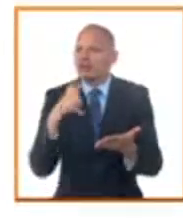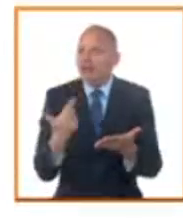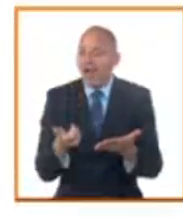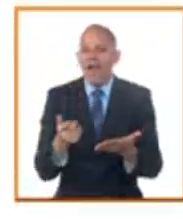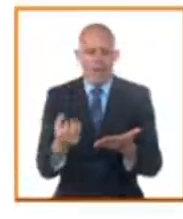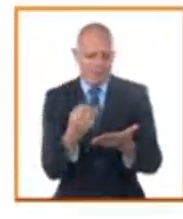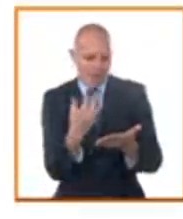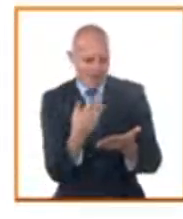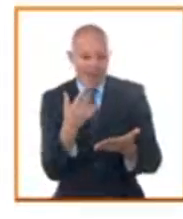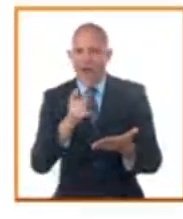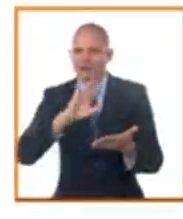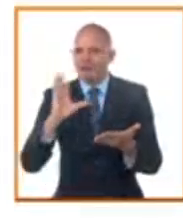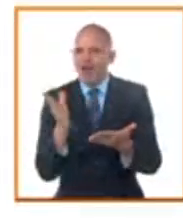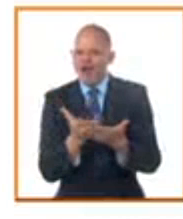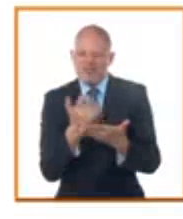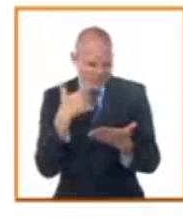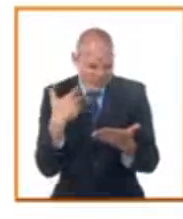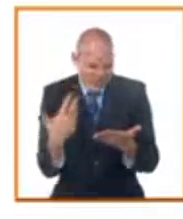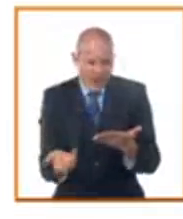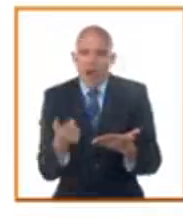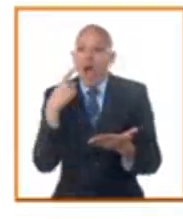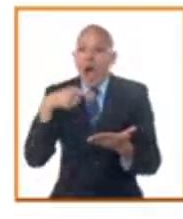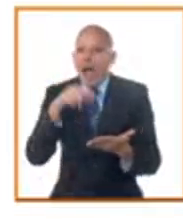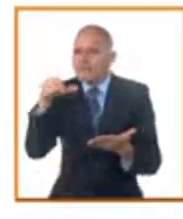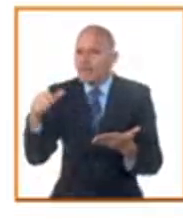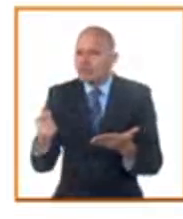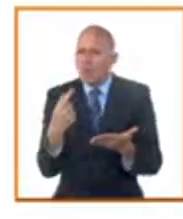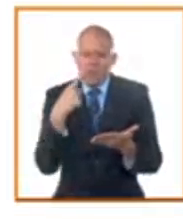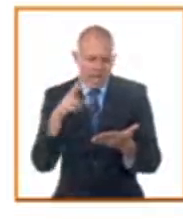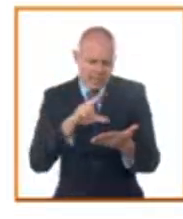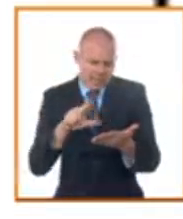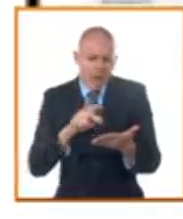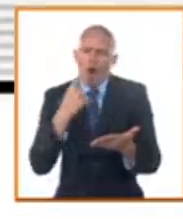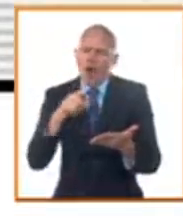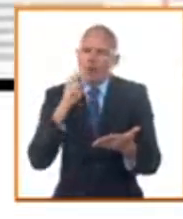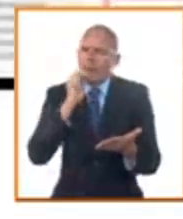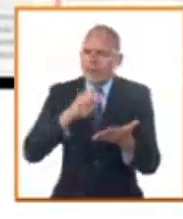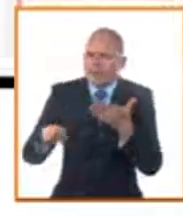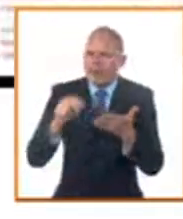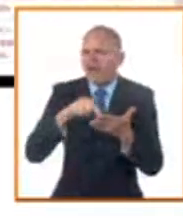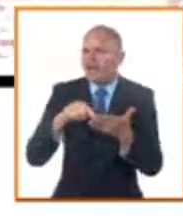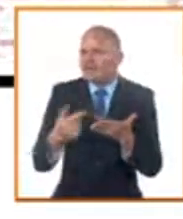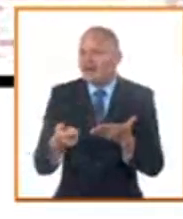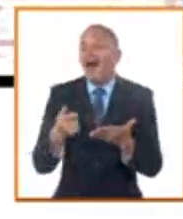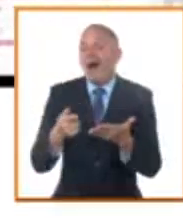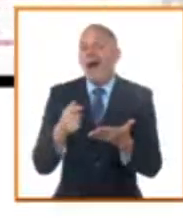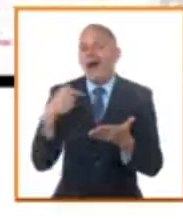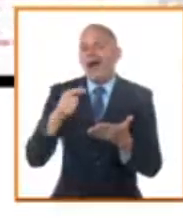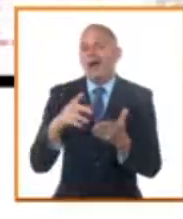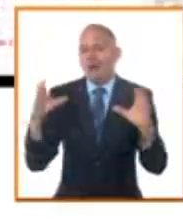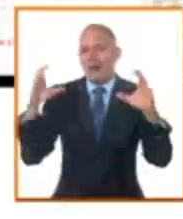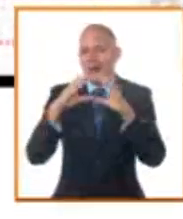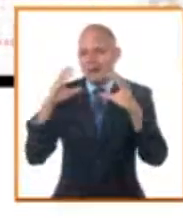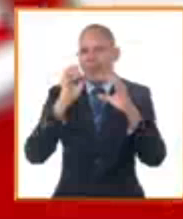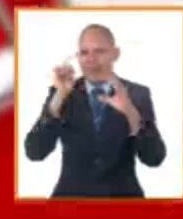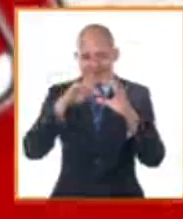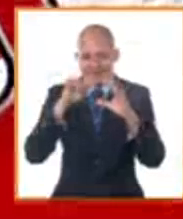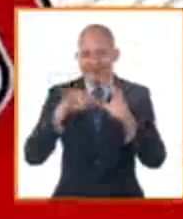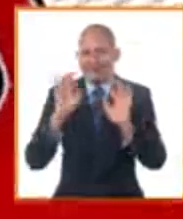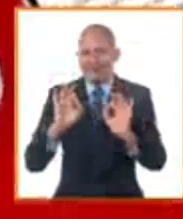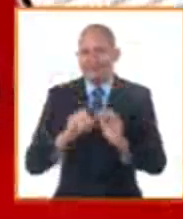y los sonidos de cada día. Los comentarios de nuestros lectores. Cuba Debate. Una mirada desde Cuba en el espacio público